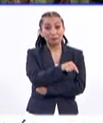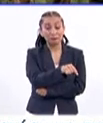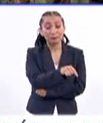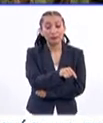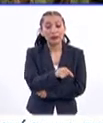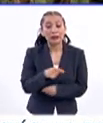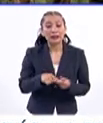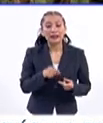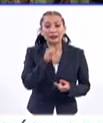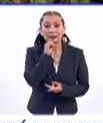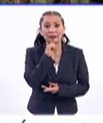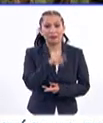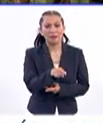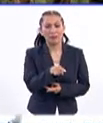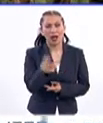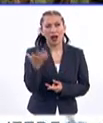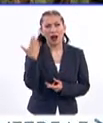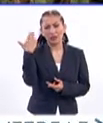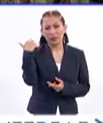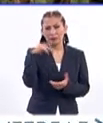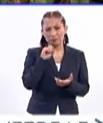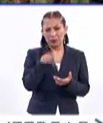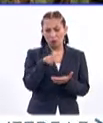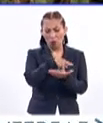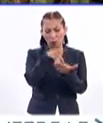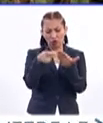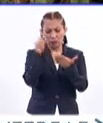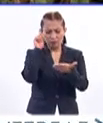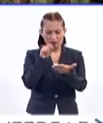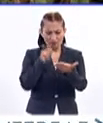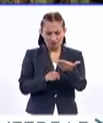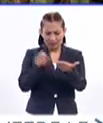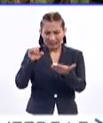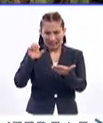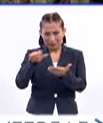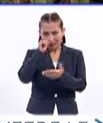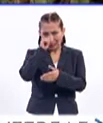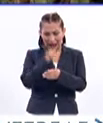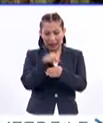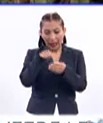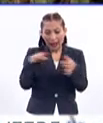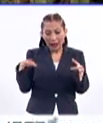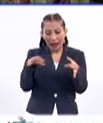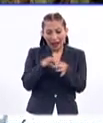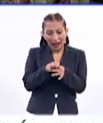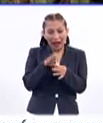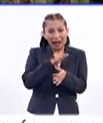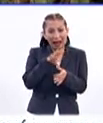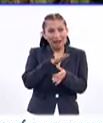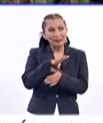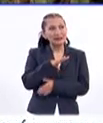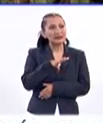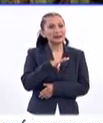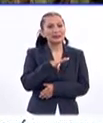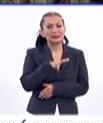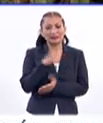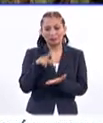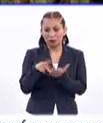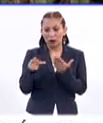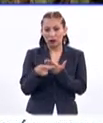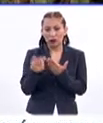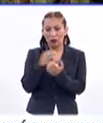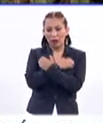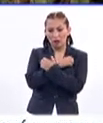Pública y que en ese proyecto mismo llevaba consigo un